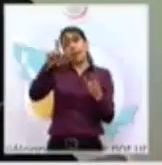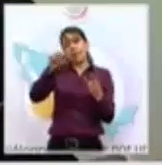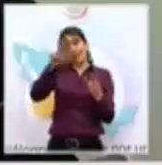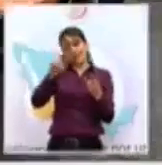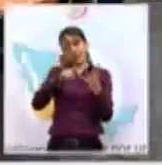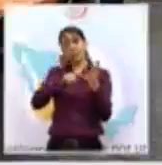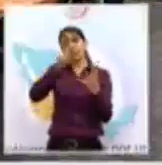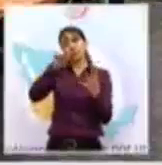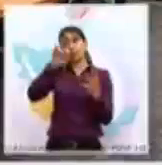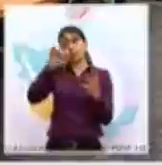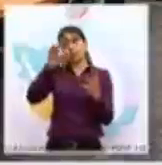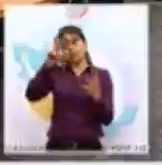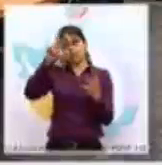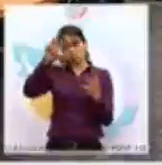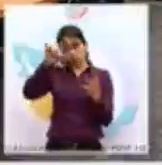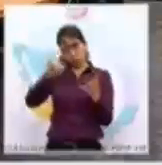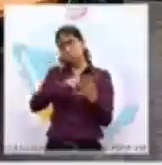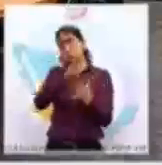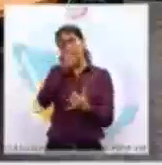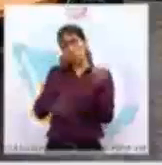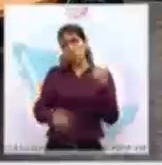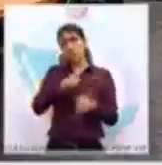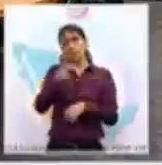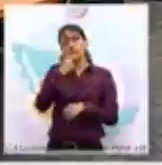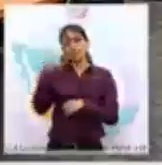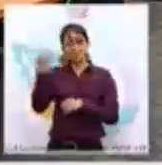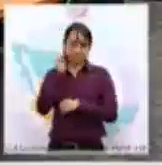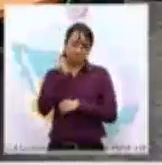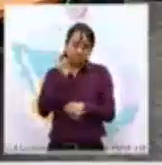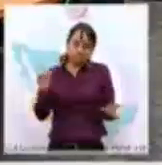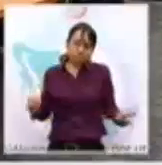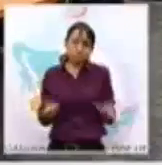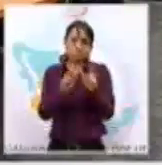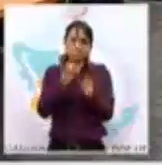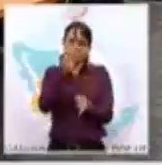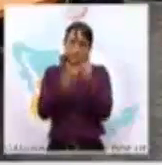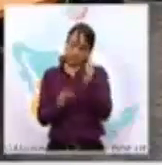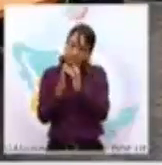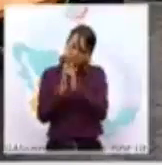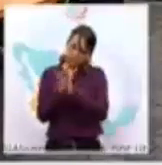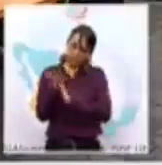y le agradeceríamos al final al senador un comentario. Gracias.